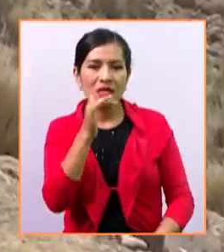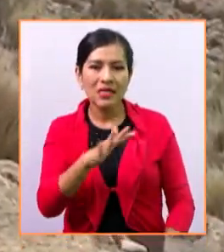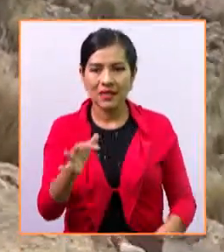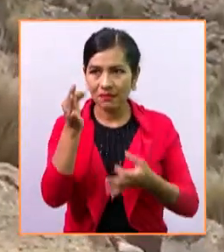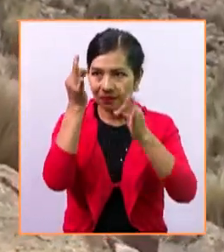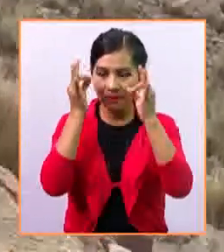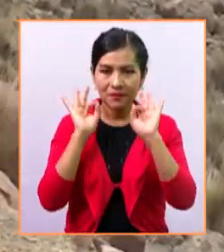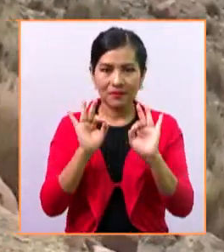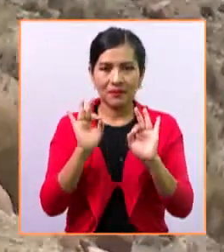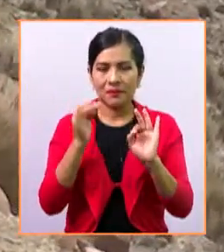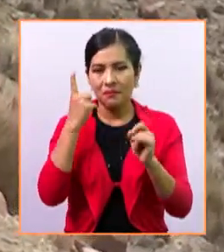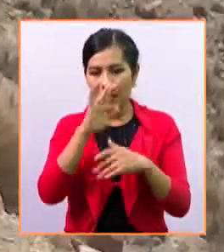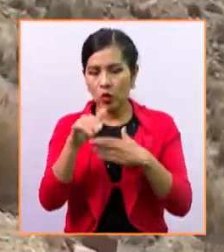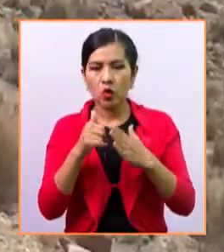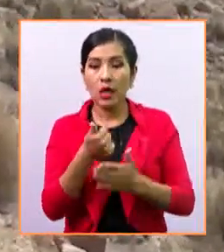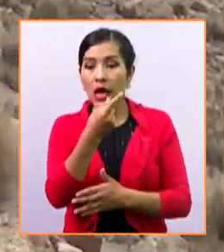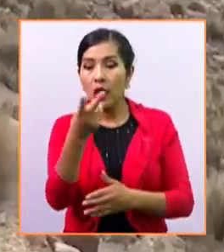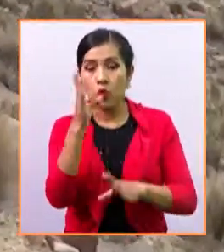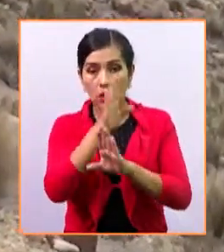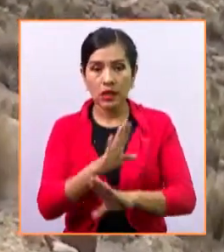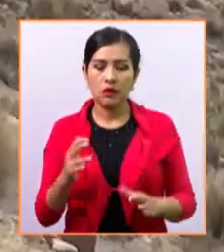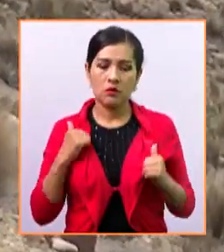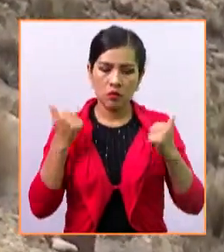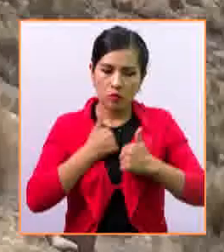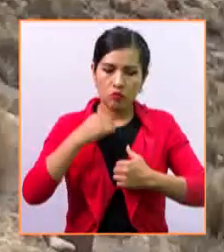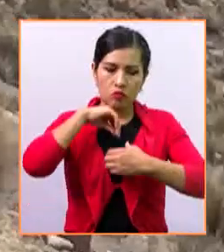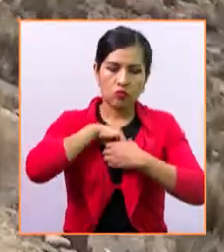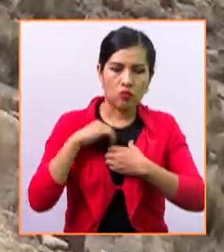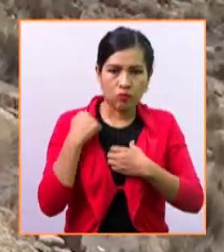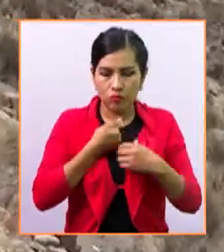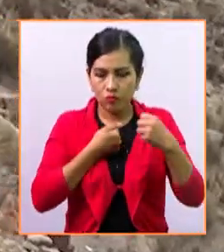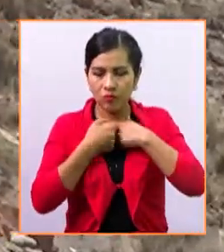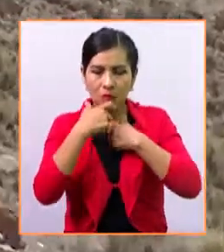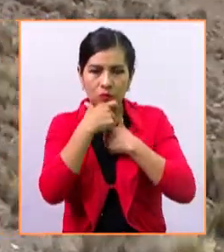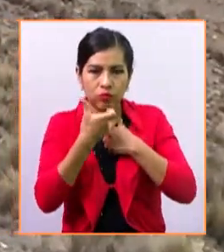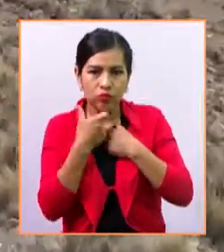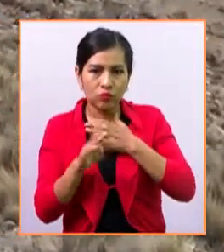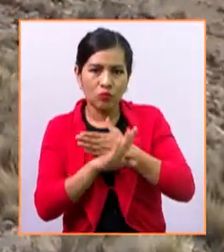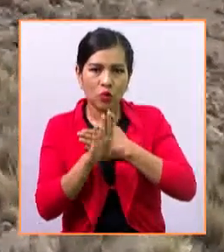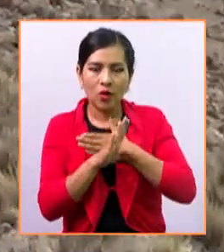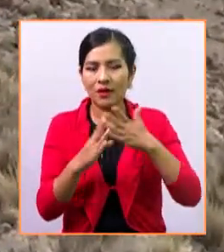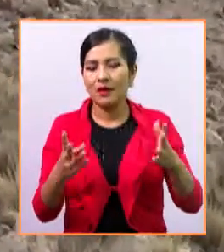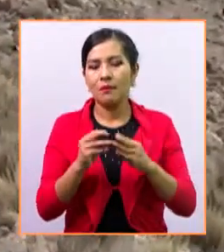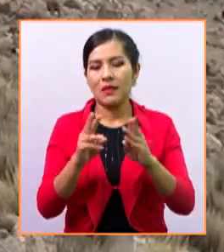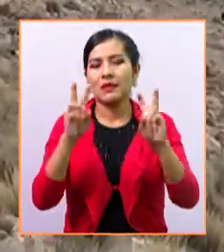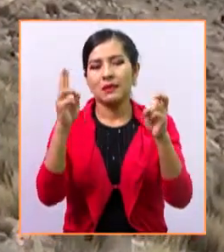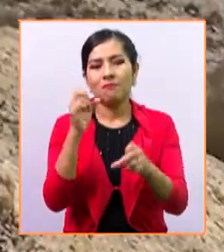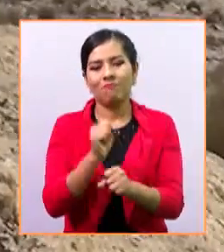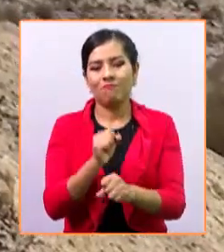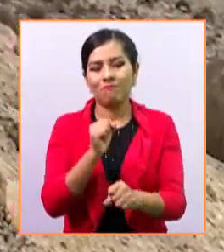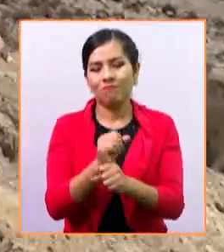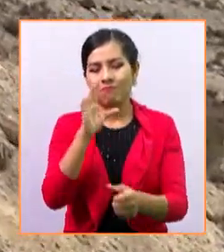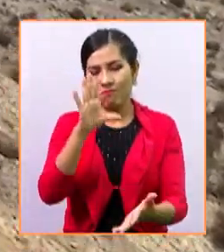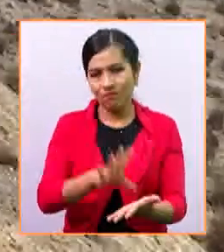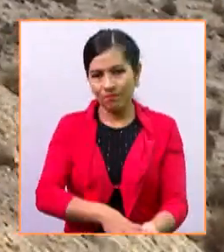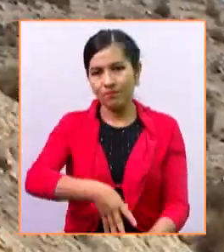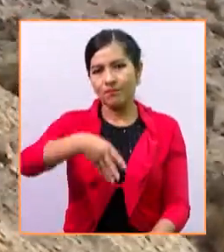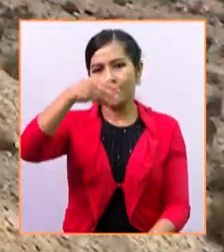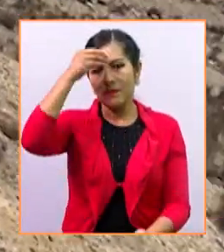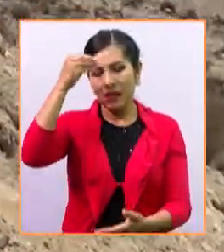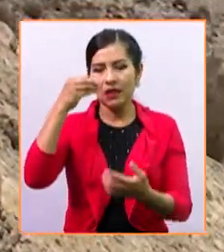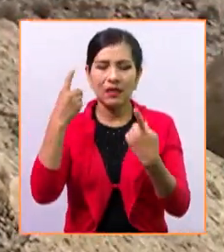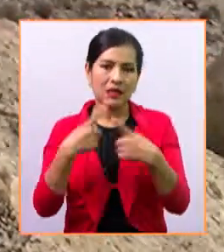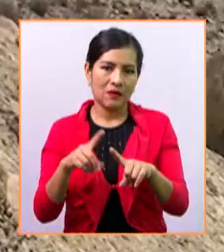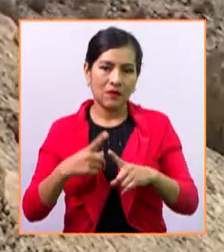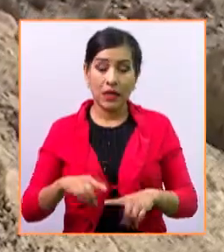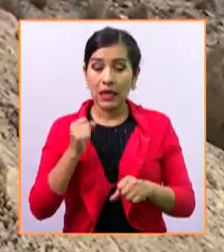en algunos niños, cómo los abrigaban también. Y claro, esto es justamente lo que nos enseñan los trabajos en las artes, digamos, ¿no?